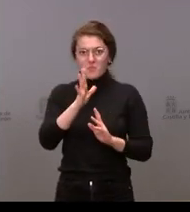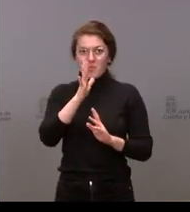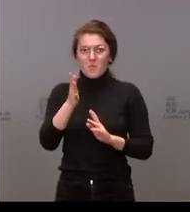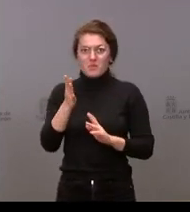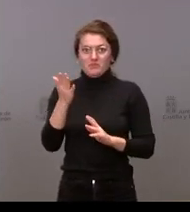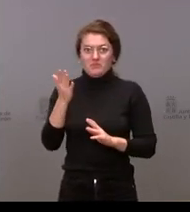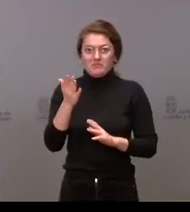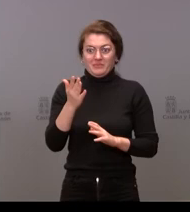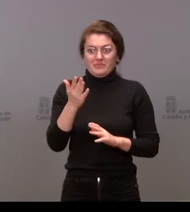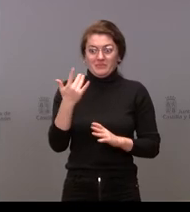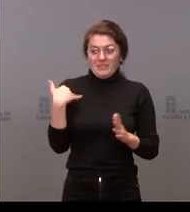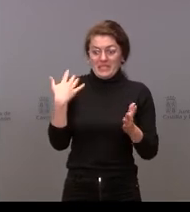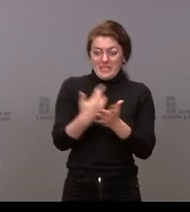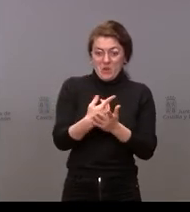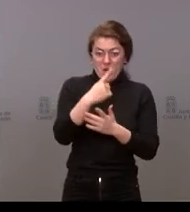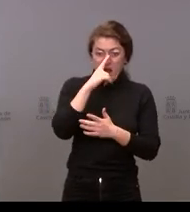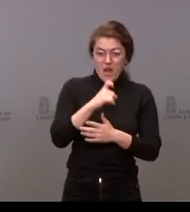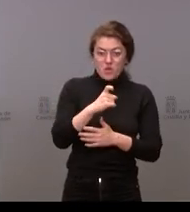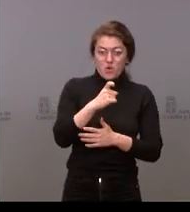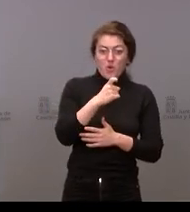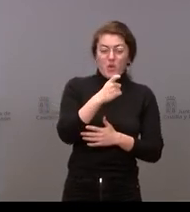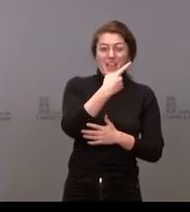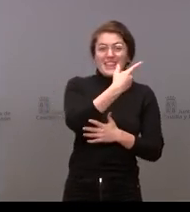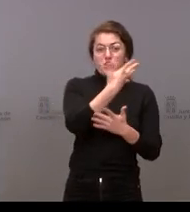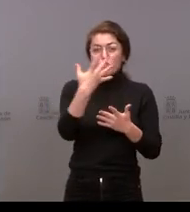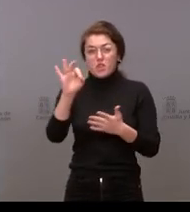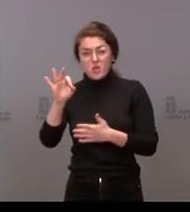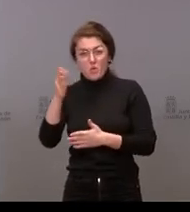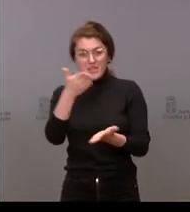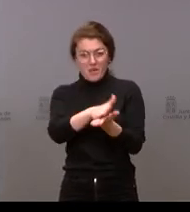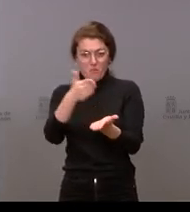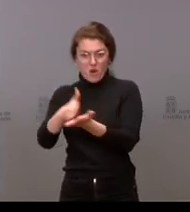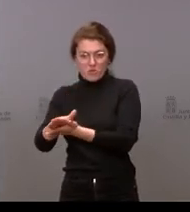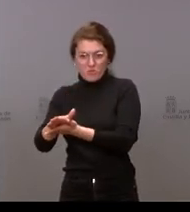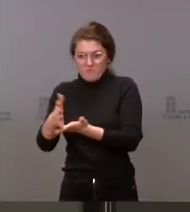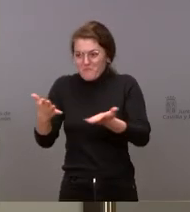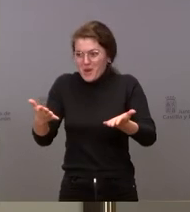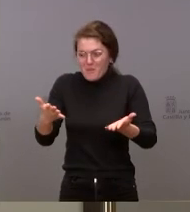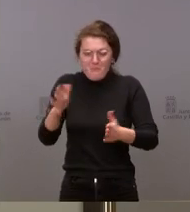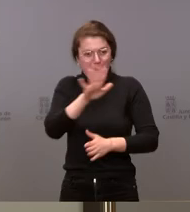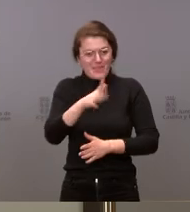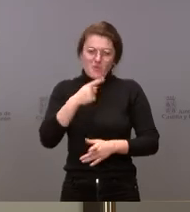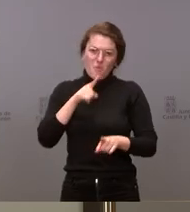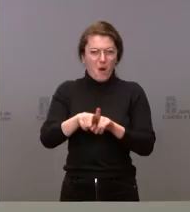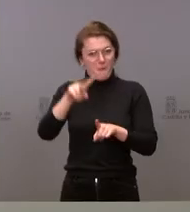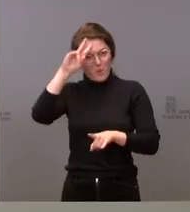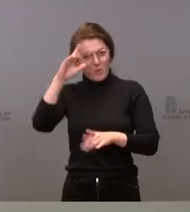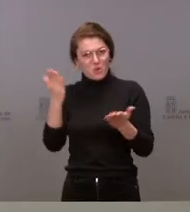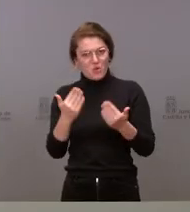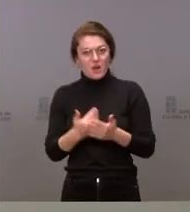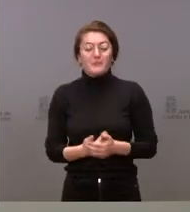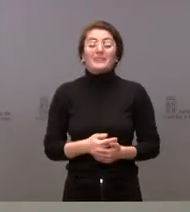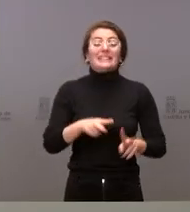prácticamente en lo que llevamos de año no hay una preocupación por él por el número de fallecidos muchas gracias bien en cuanto al tema de la validación